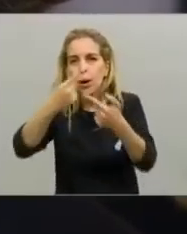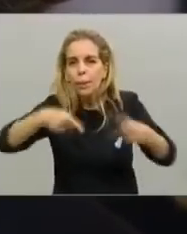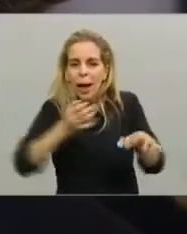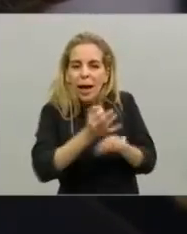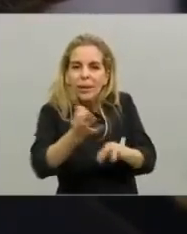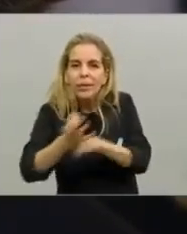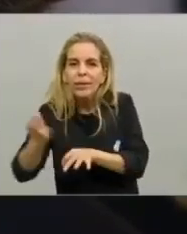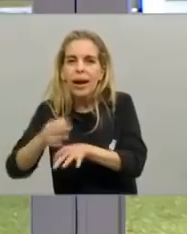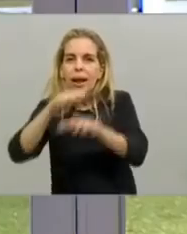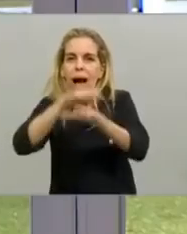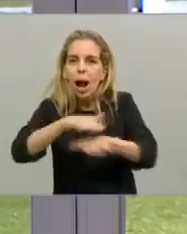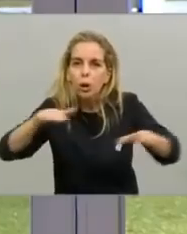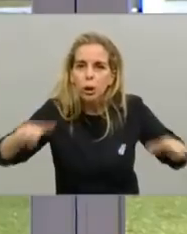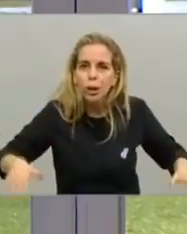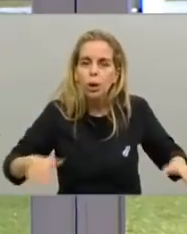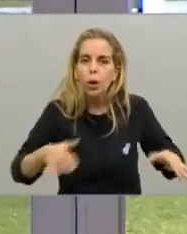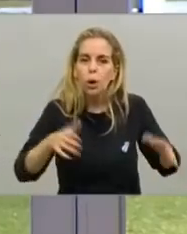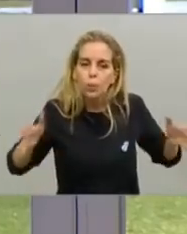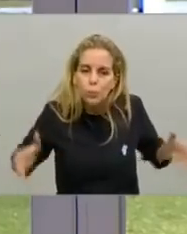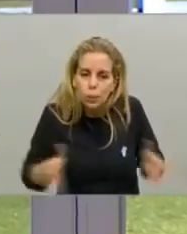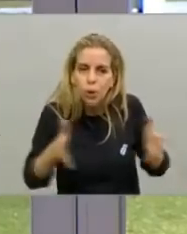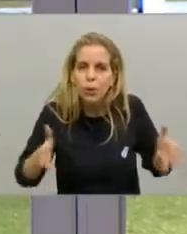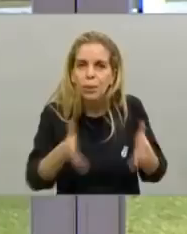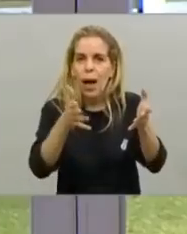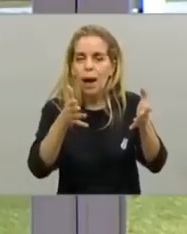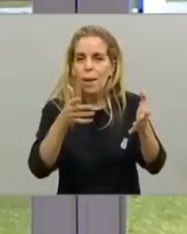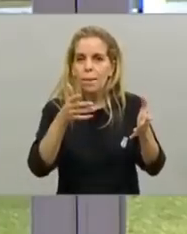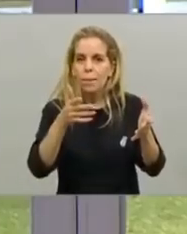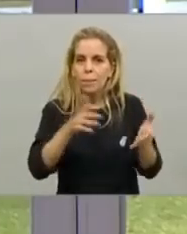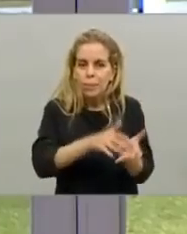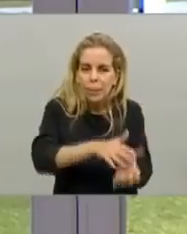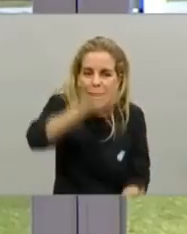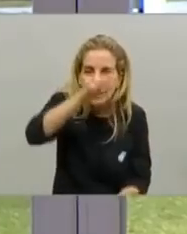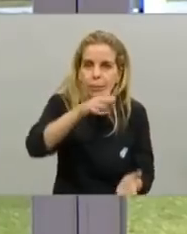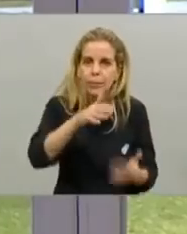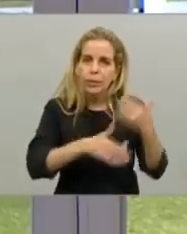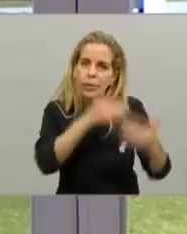pudieran encontrar un motivo de desarrollo.